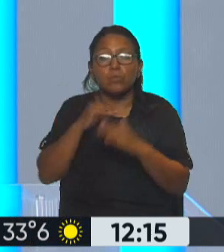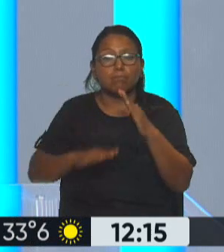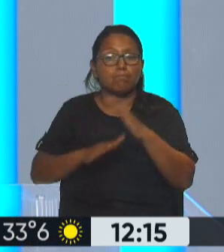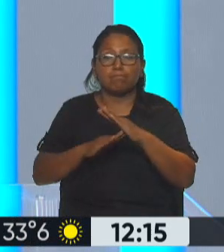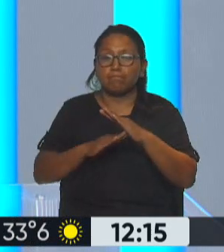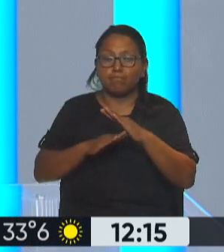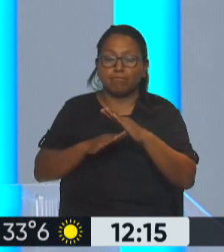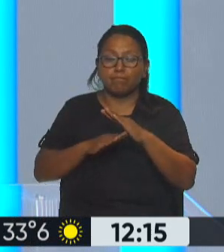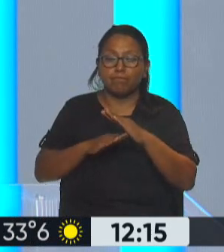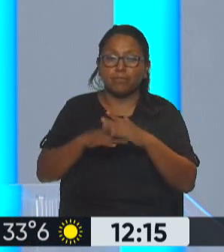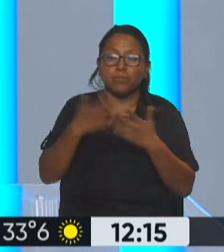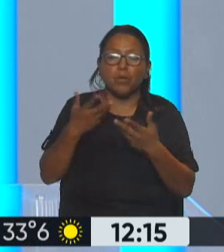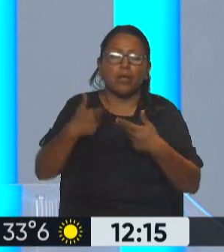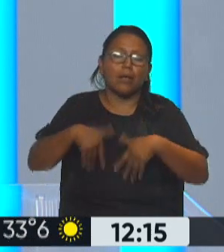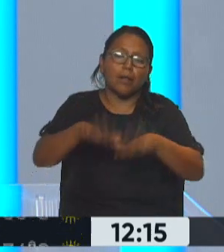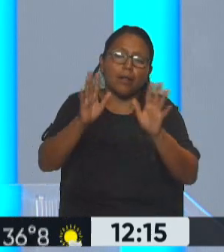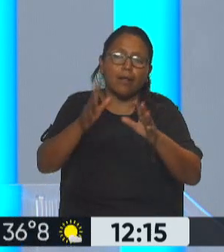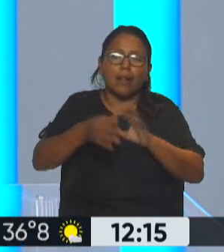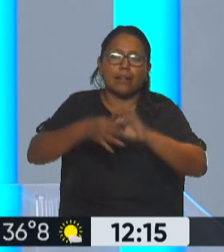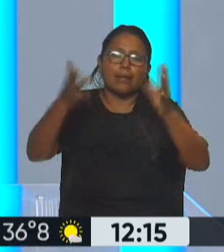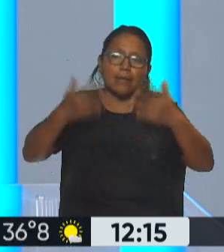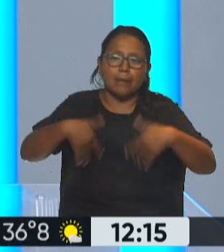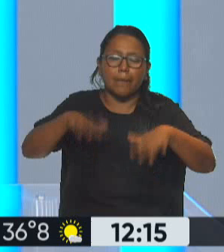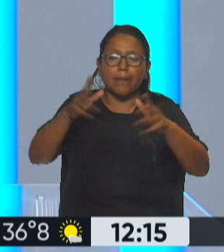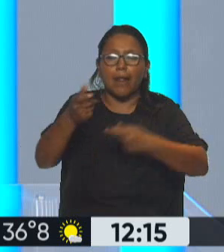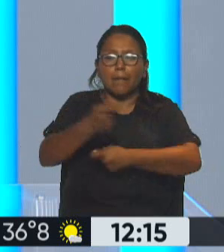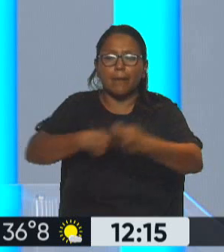porque dejarlo todo al libre albedrío del